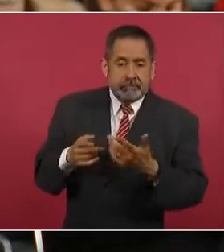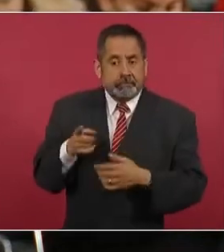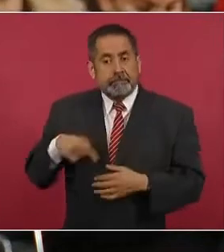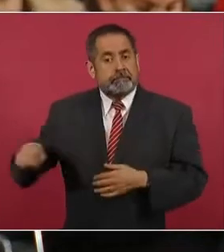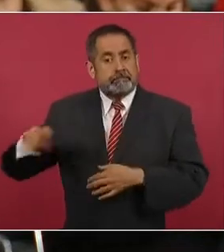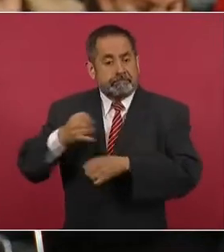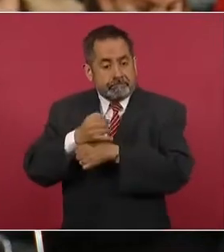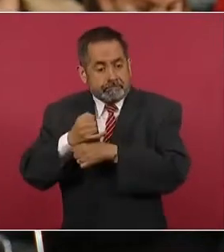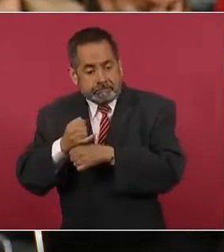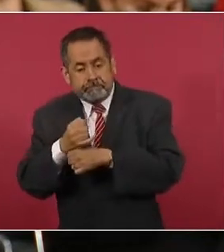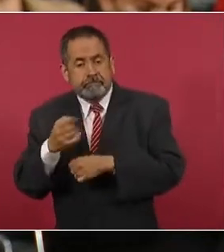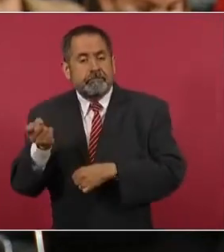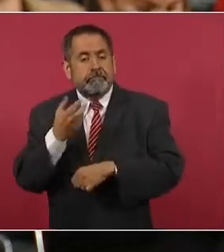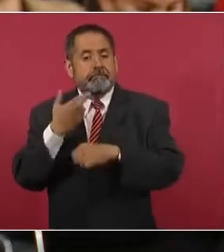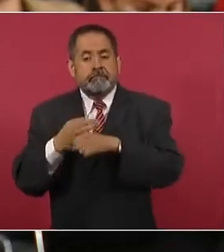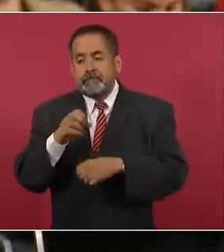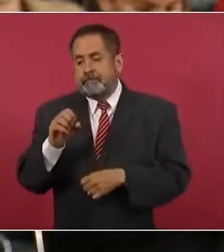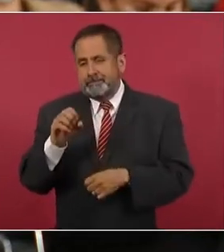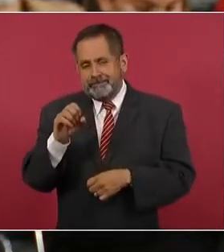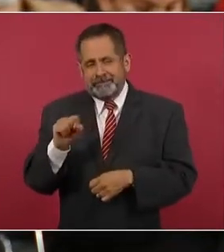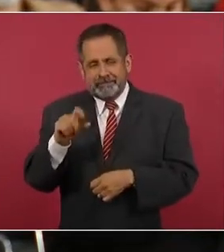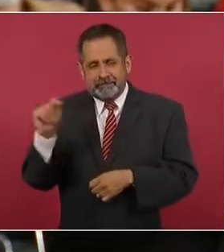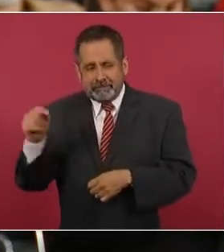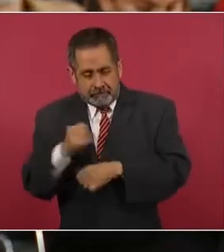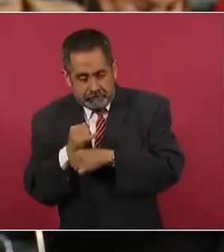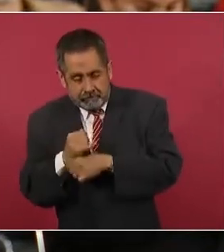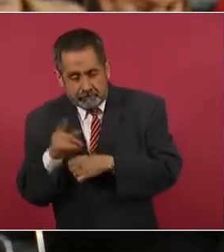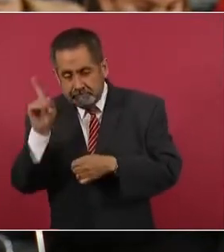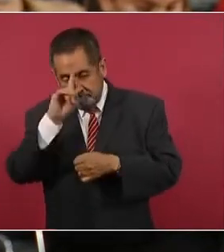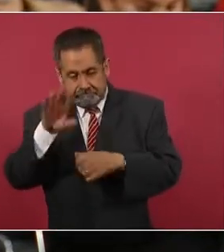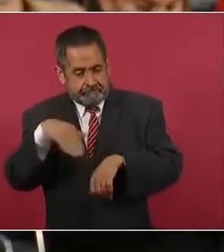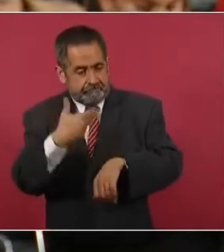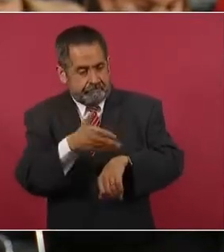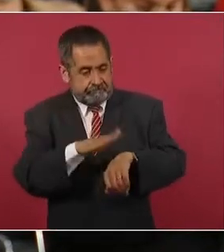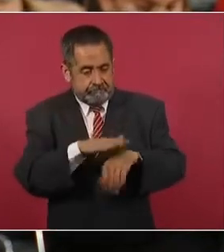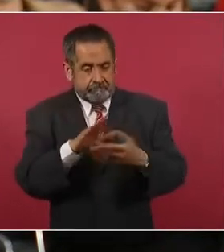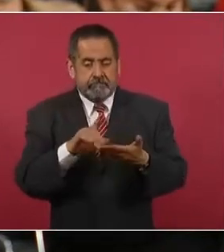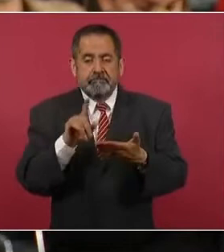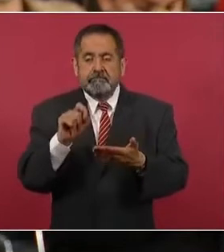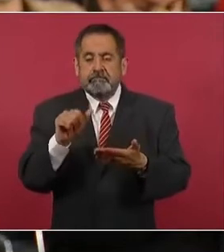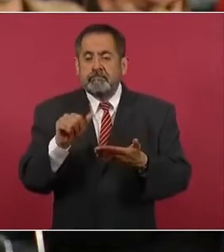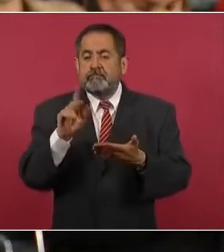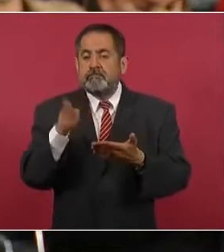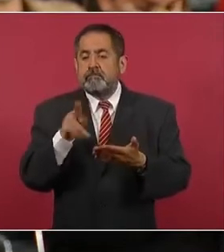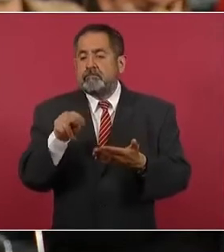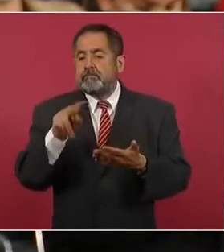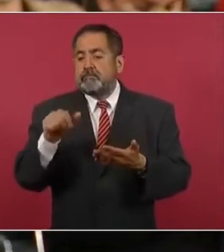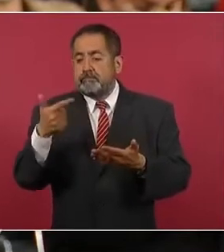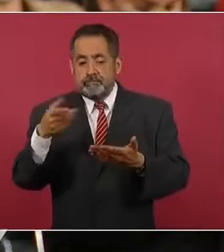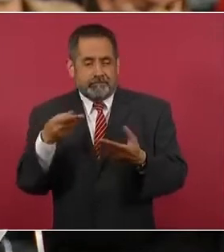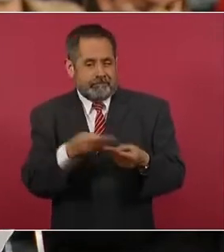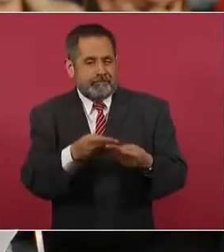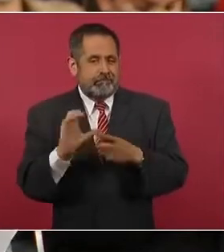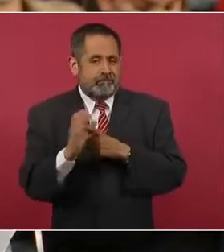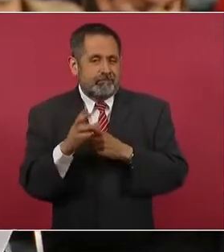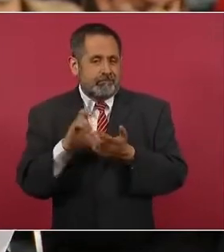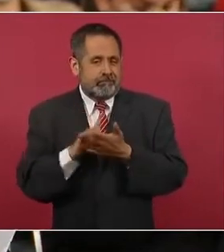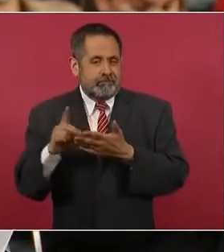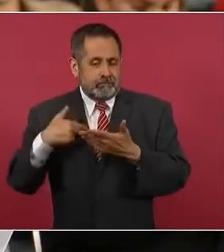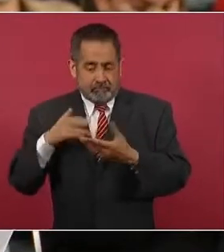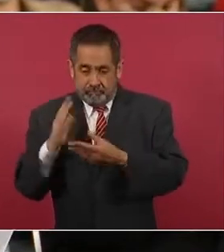de la Secretaría del Trabajo, como consta en la Recomendación 26/2006 de la Comisión Nacional de Derechos